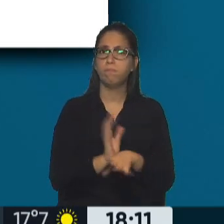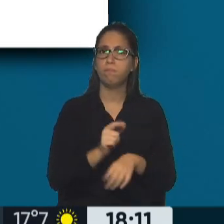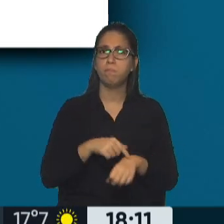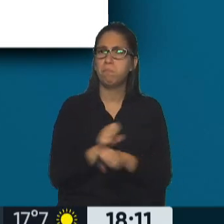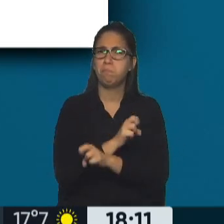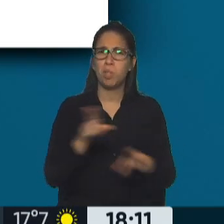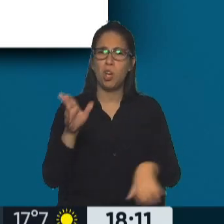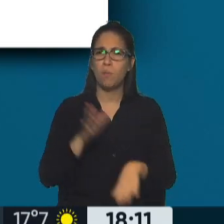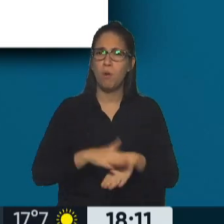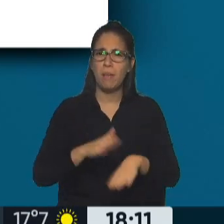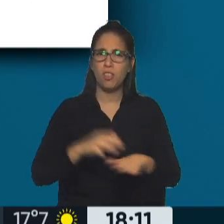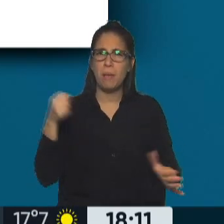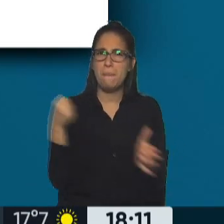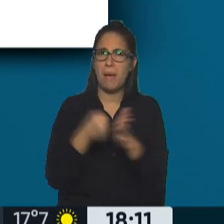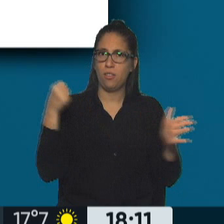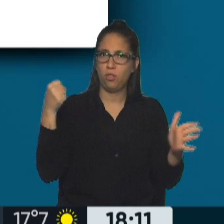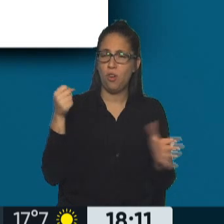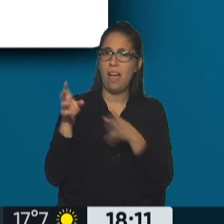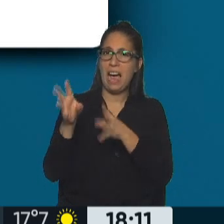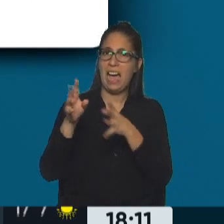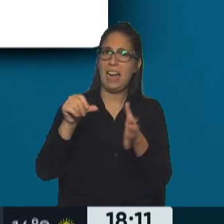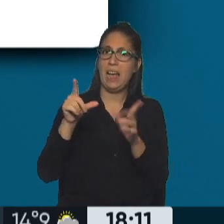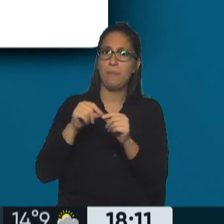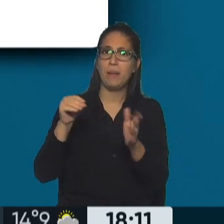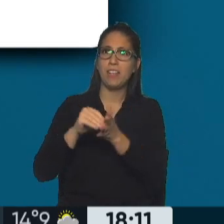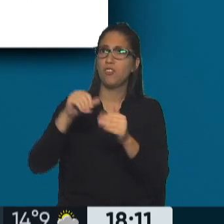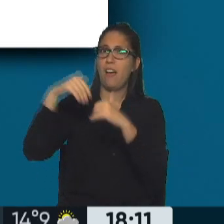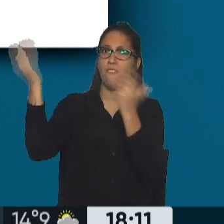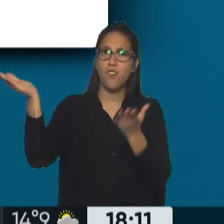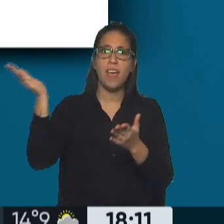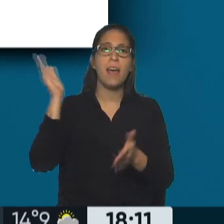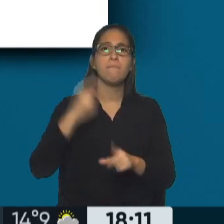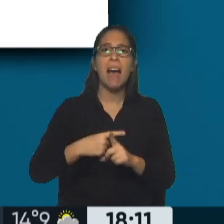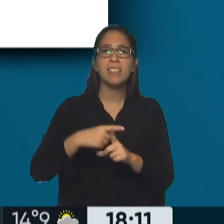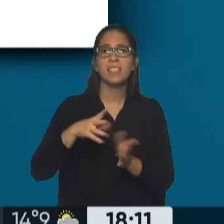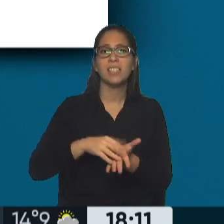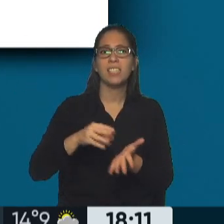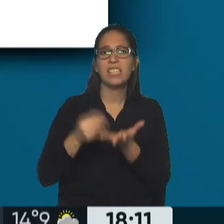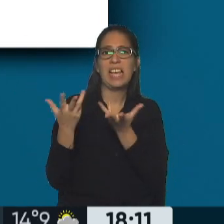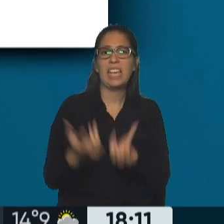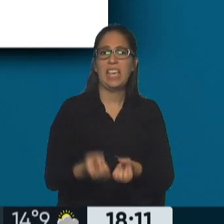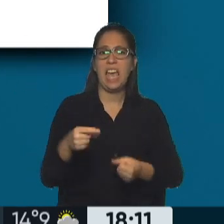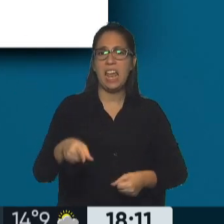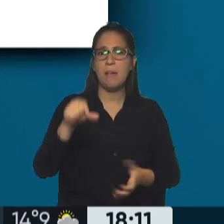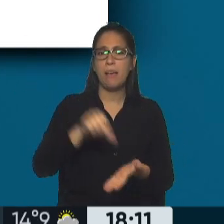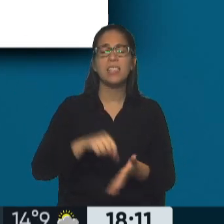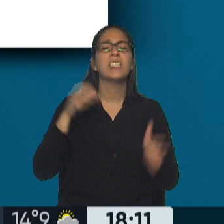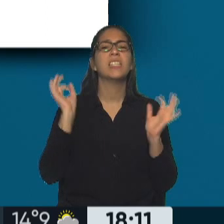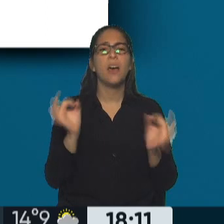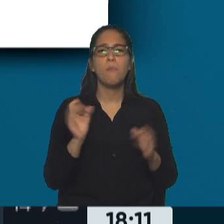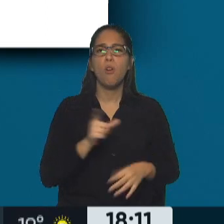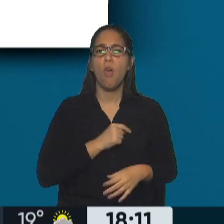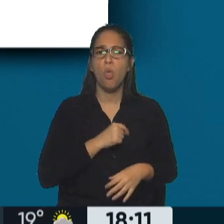de la guerra en los precios internacionales y la peor sequía de la historia en el país. Sabemos, nos duele, nos ocupa